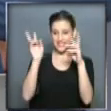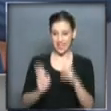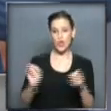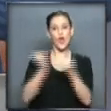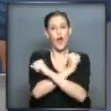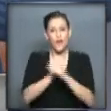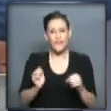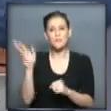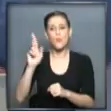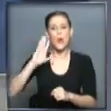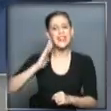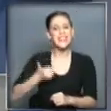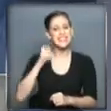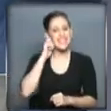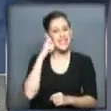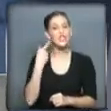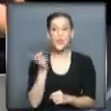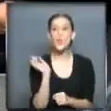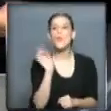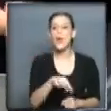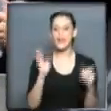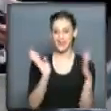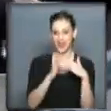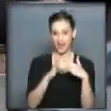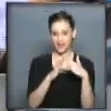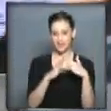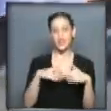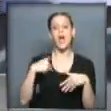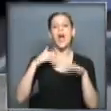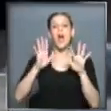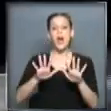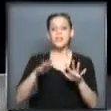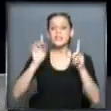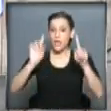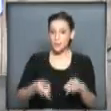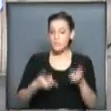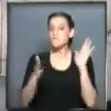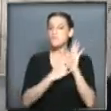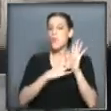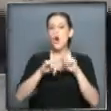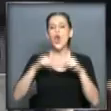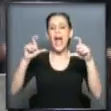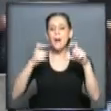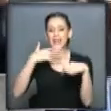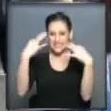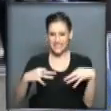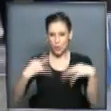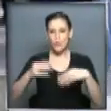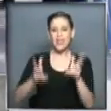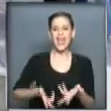que la chica de 16 años había regresado a su casa. Este hecho fue corroborado además por las cámaras de seguridad de un edificio vecino